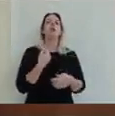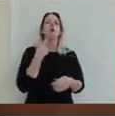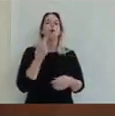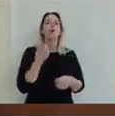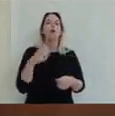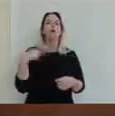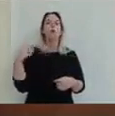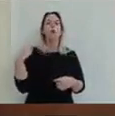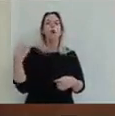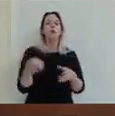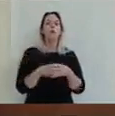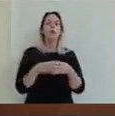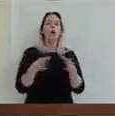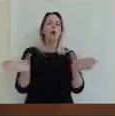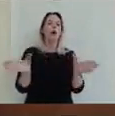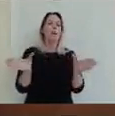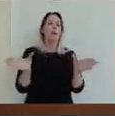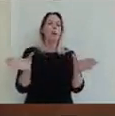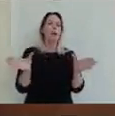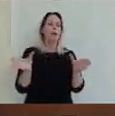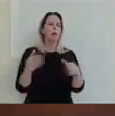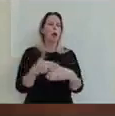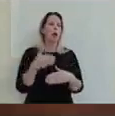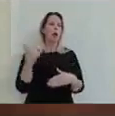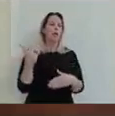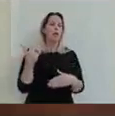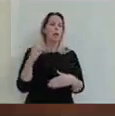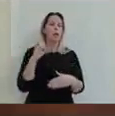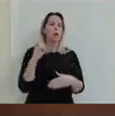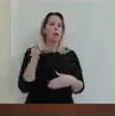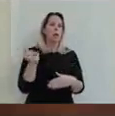En una elección municipal